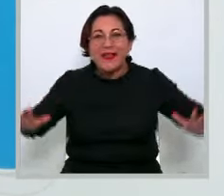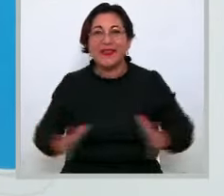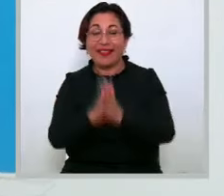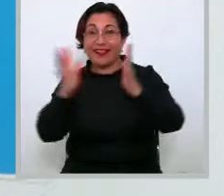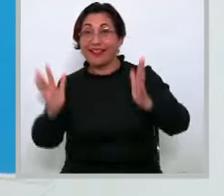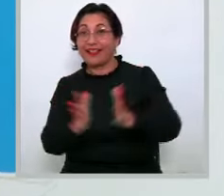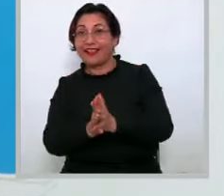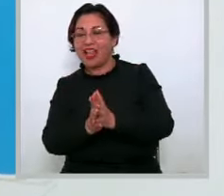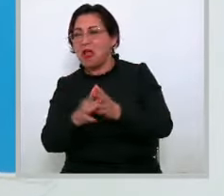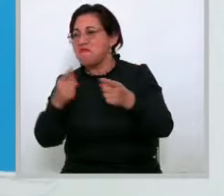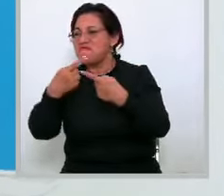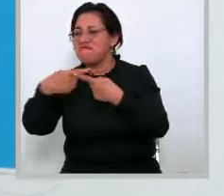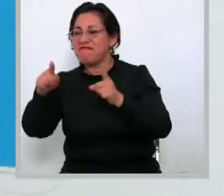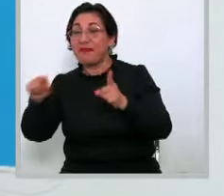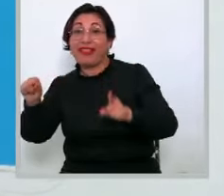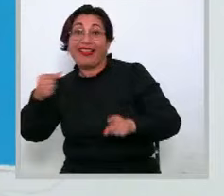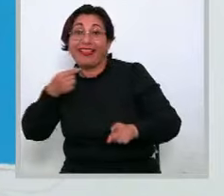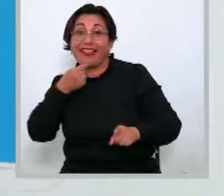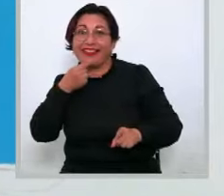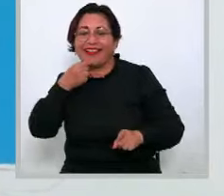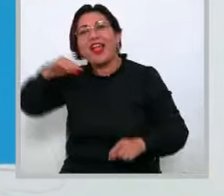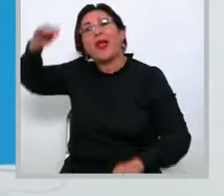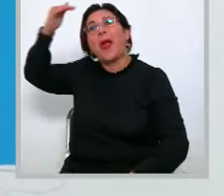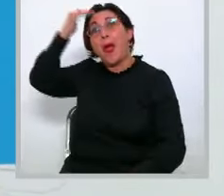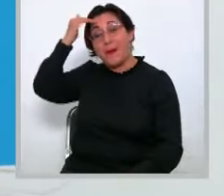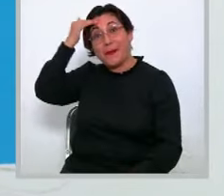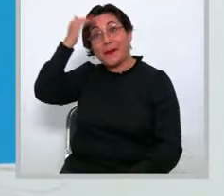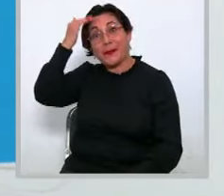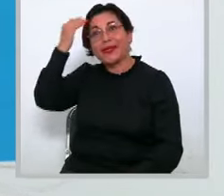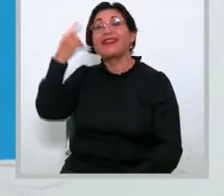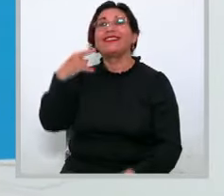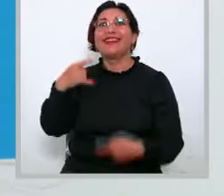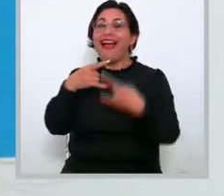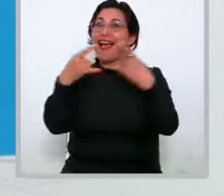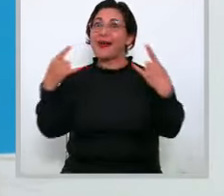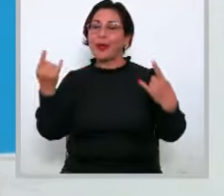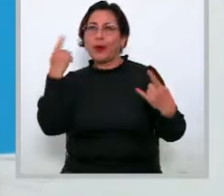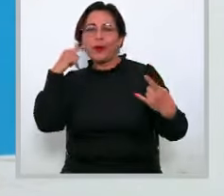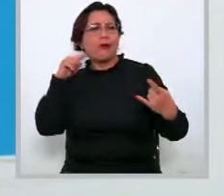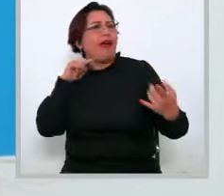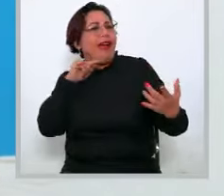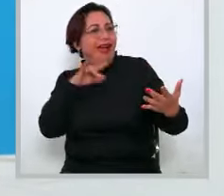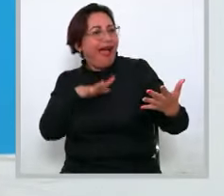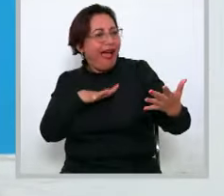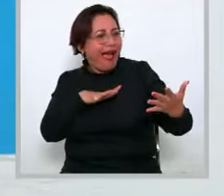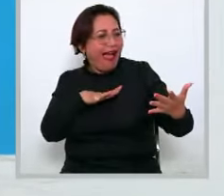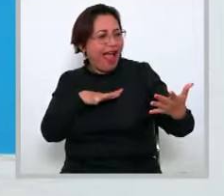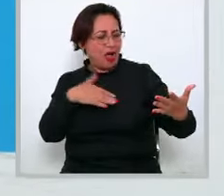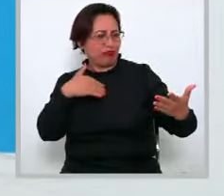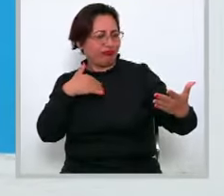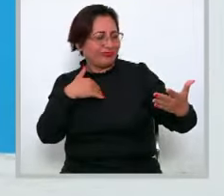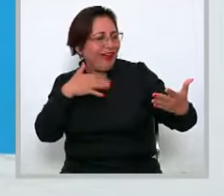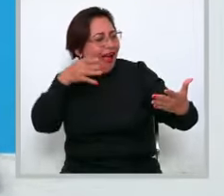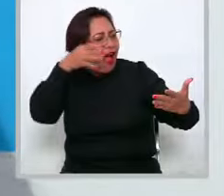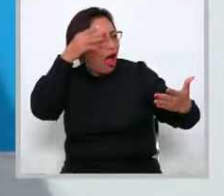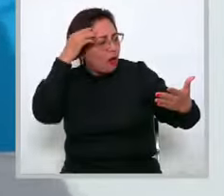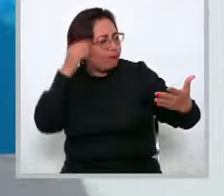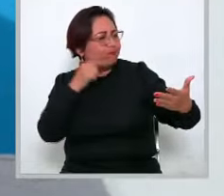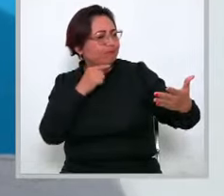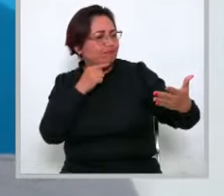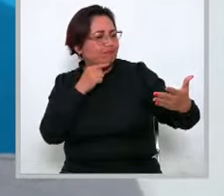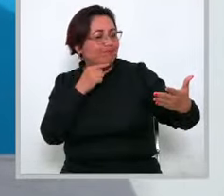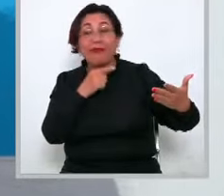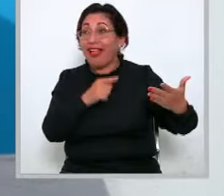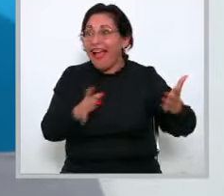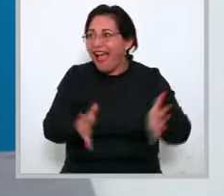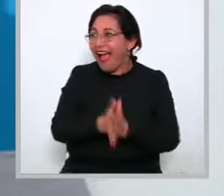diferentes visiones de niñas y niños lo que pueden encontrar a través de los cuentos y las lecturas. Y es que de esta manera, aquí en